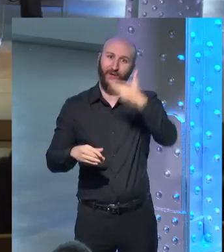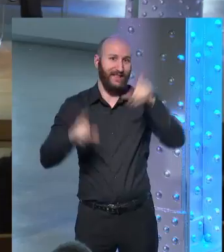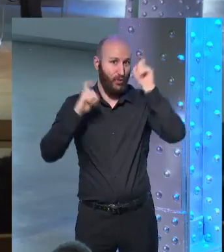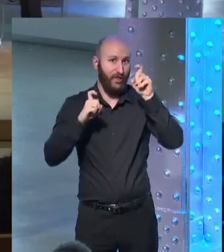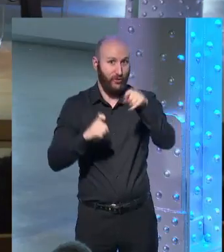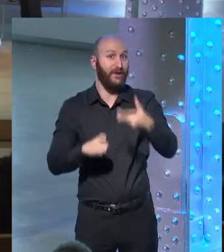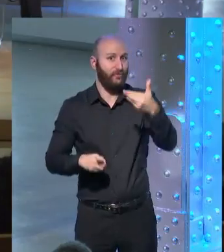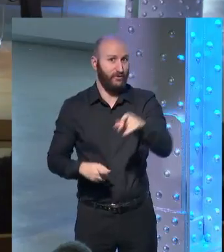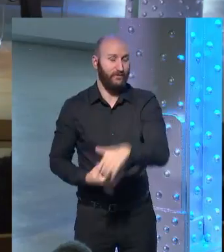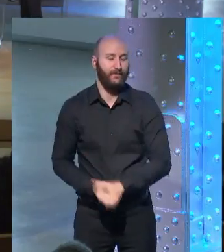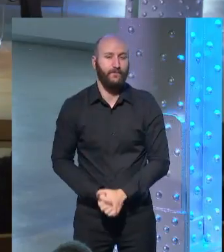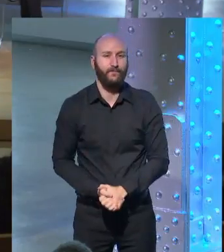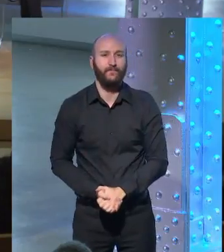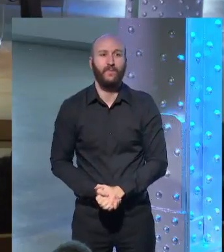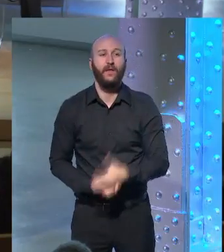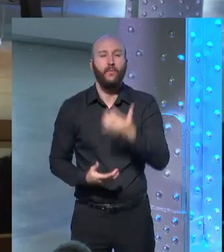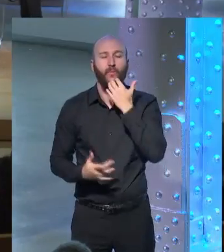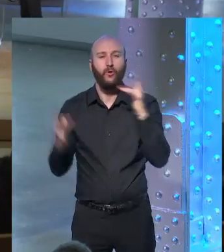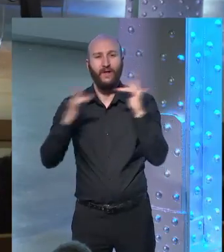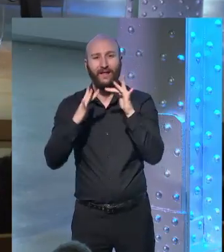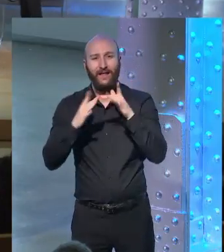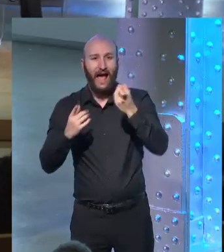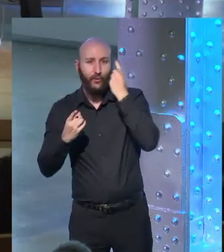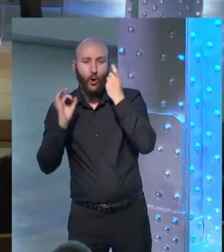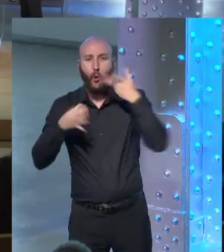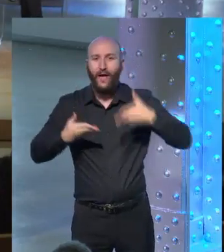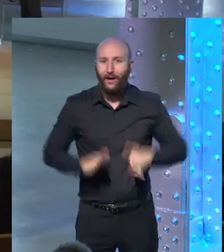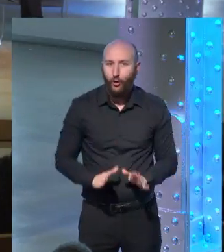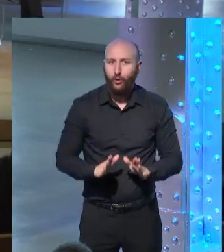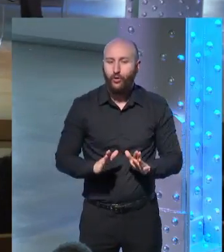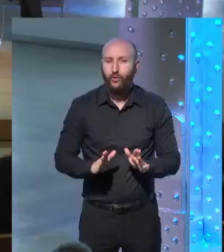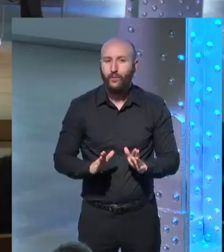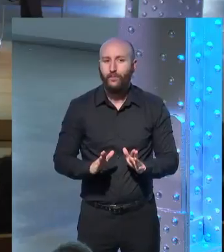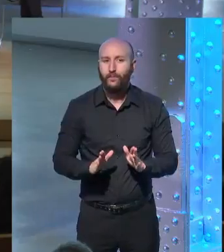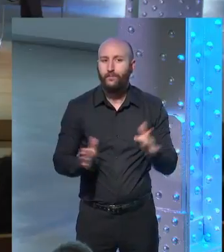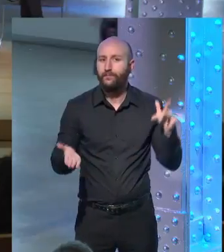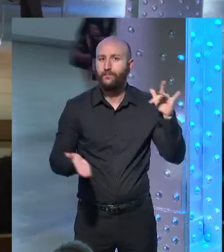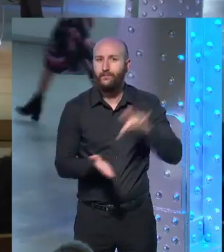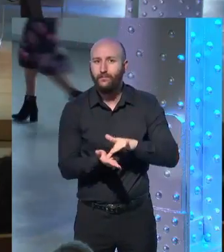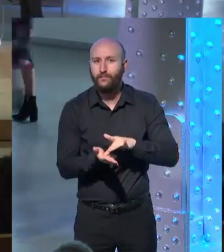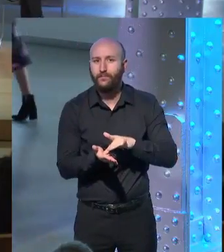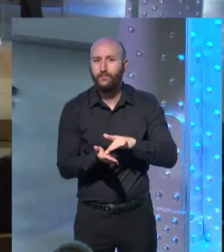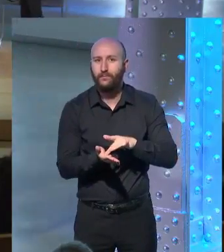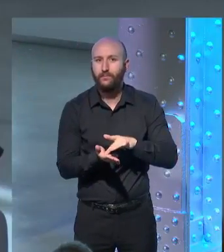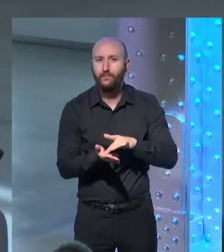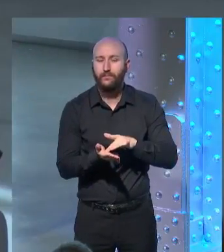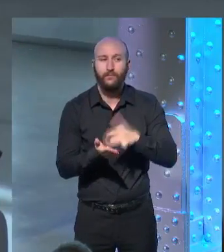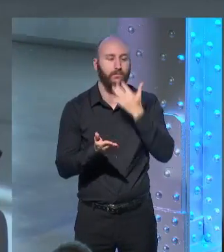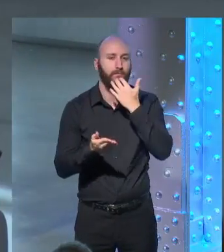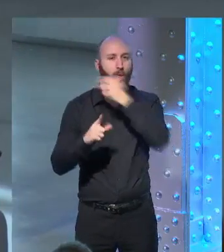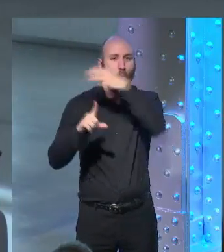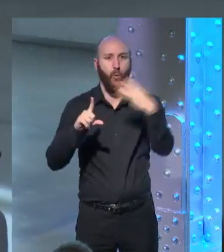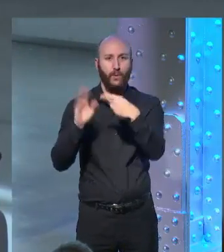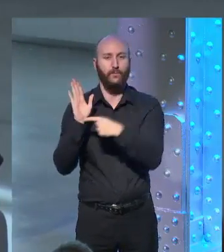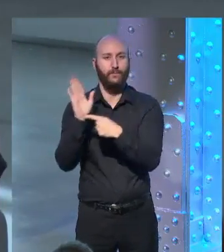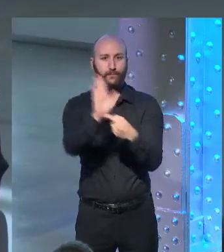que creas, por ejemplo, eso con un alumno o con un hijo, cuando en un momento dado le metes en una página web en la que